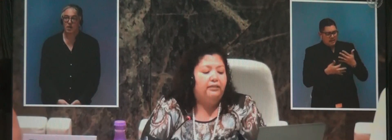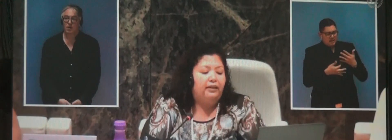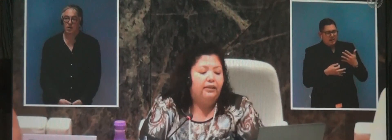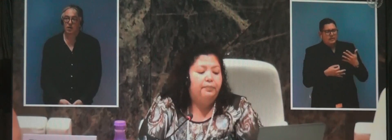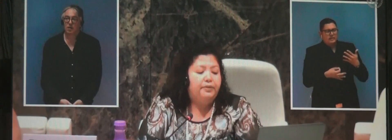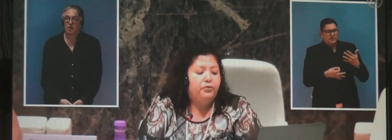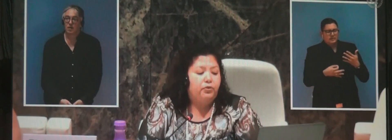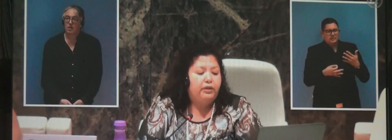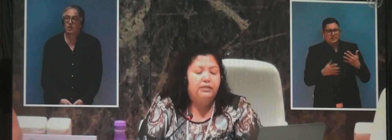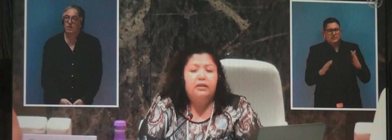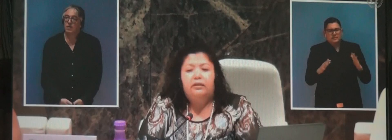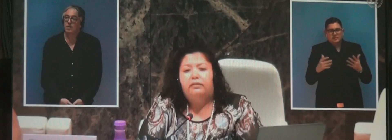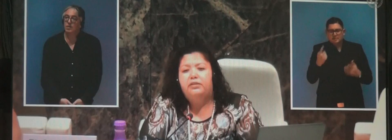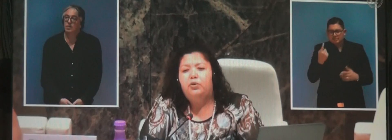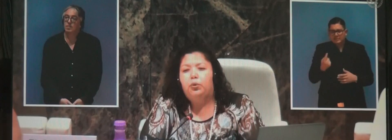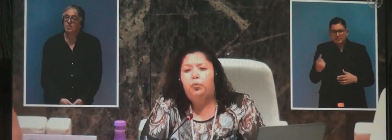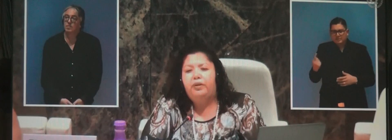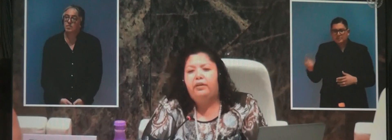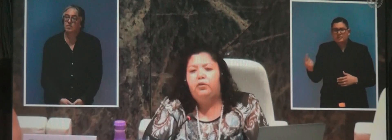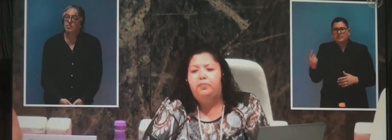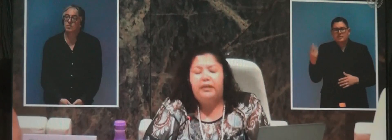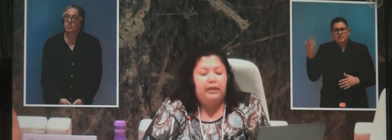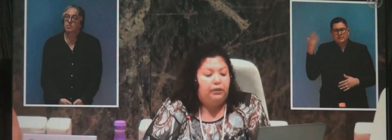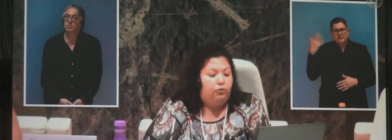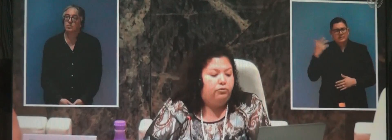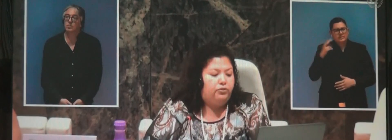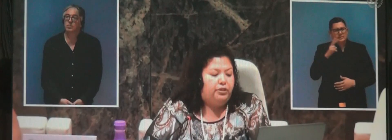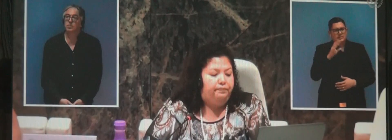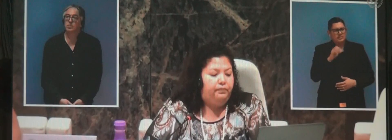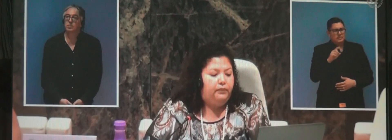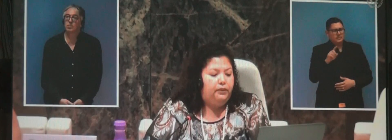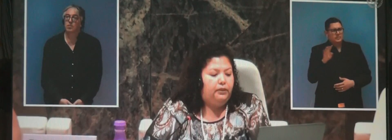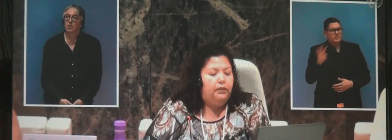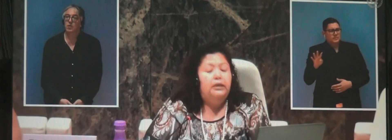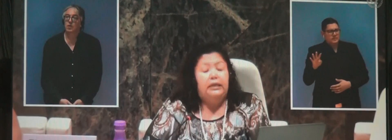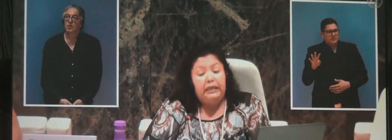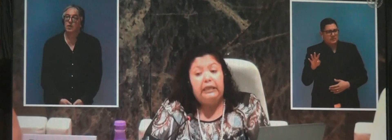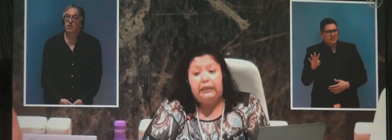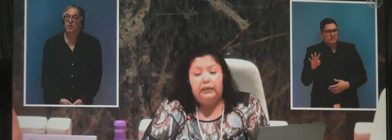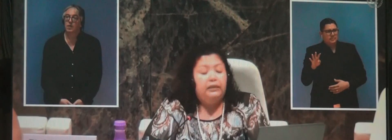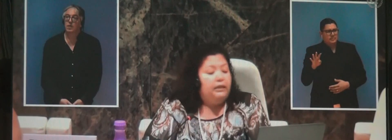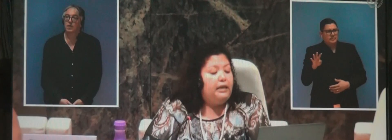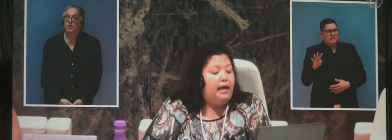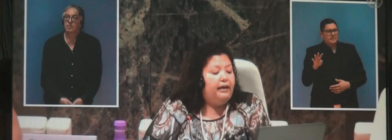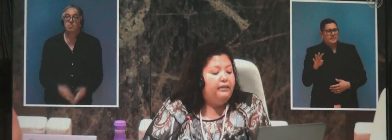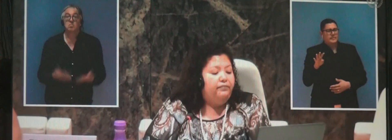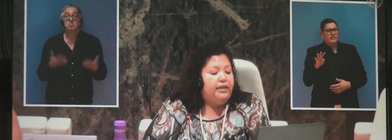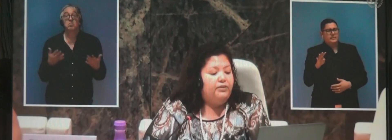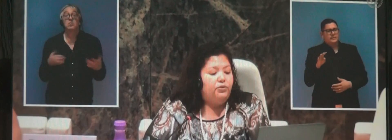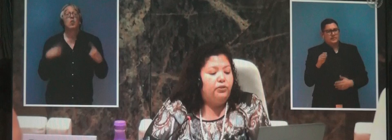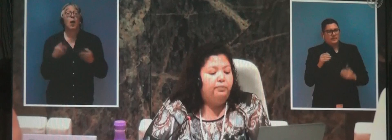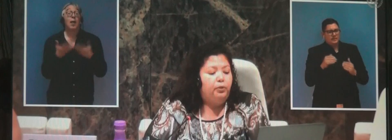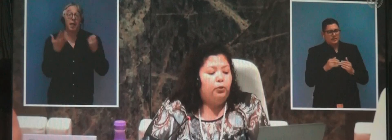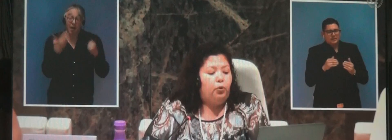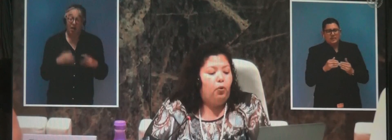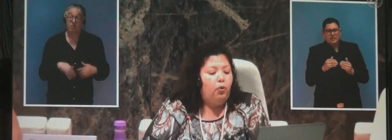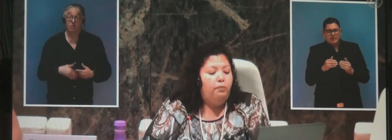contra la trata de personas desde octubre del 2014. Y la ratificación del protocolo